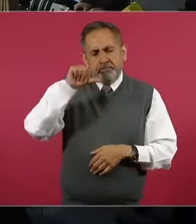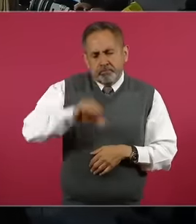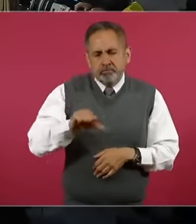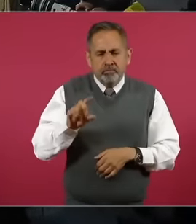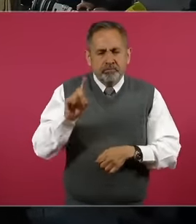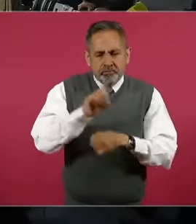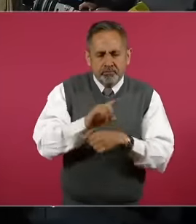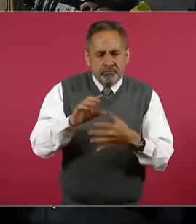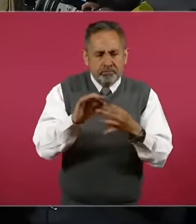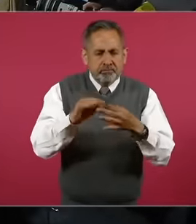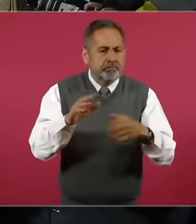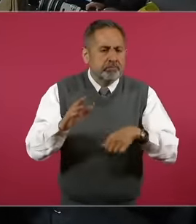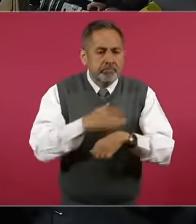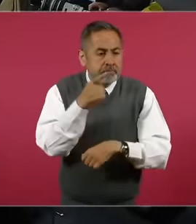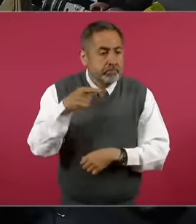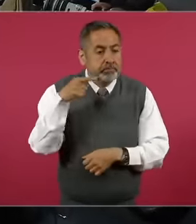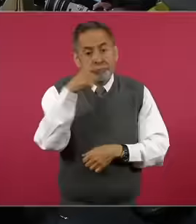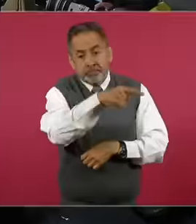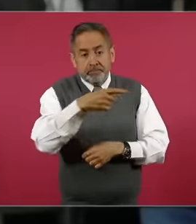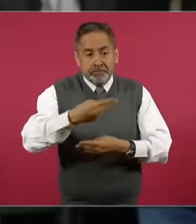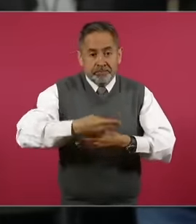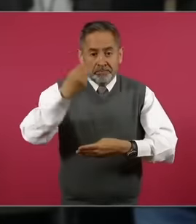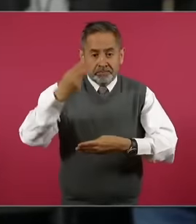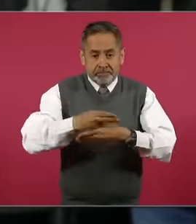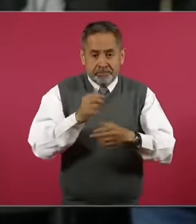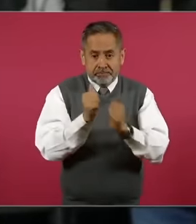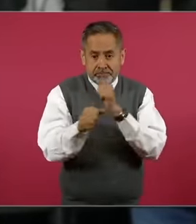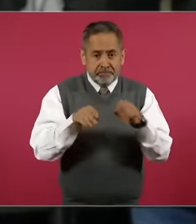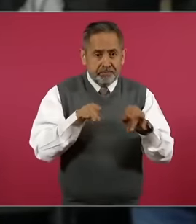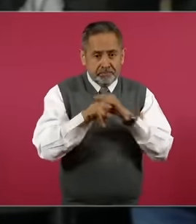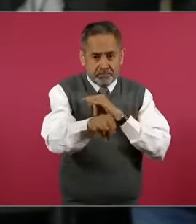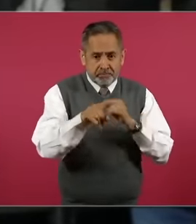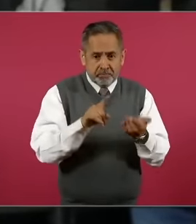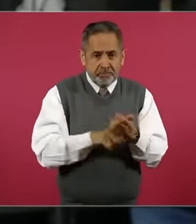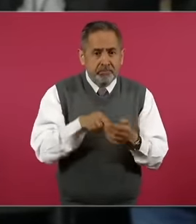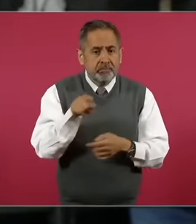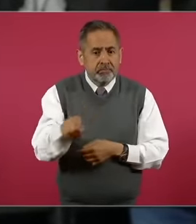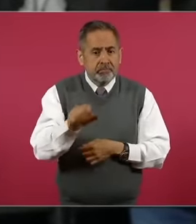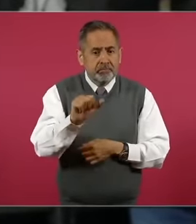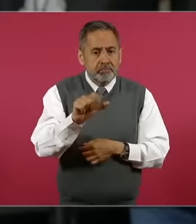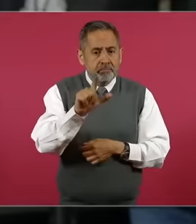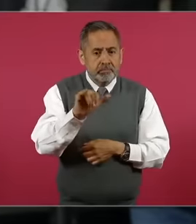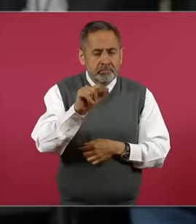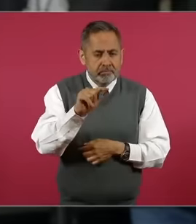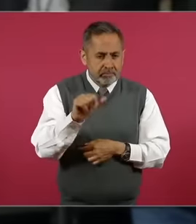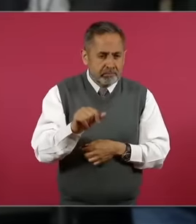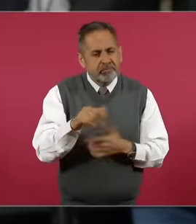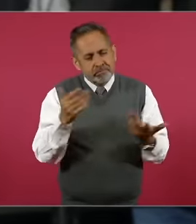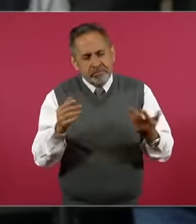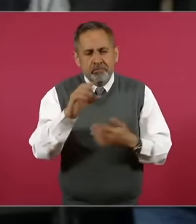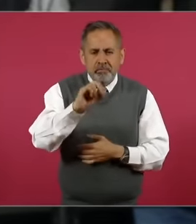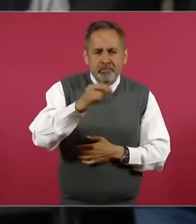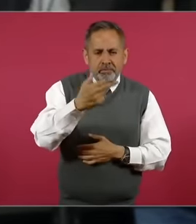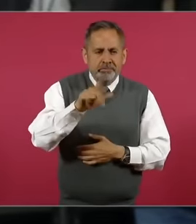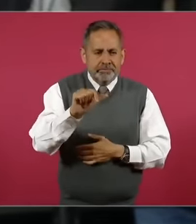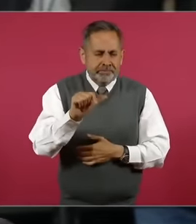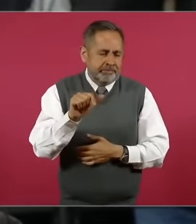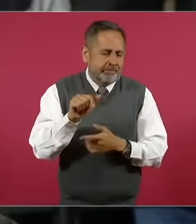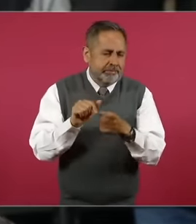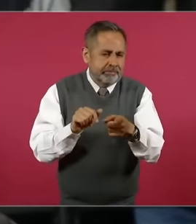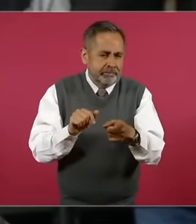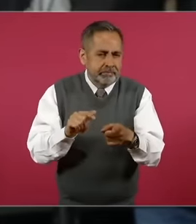porque las casetas son de Aliática, antes OHL,